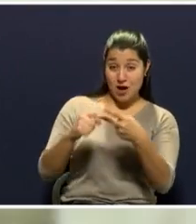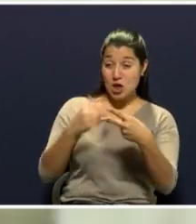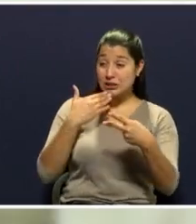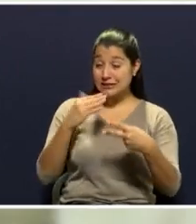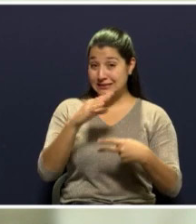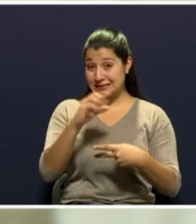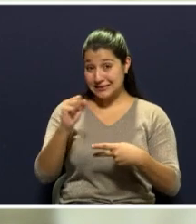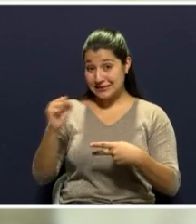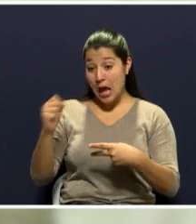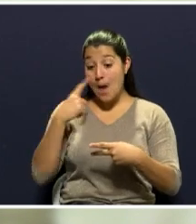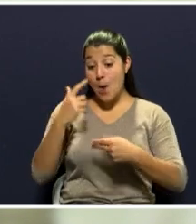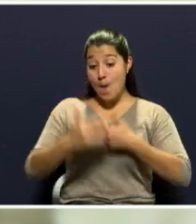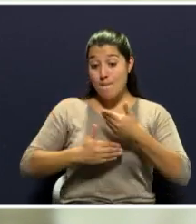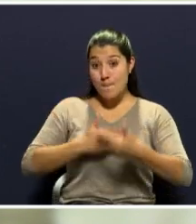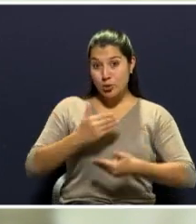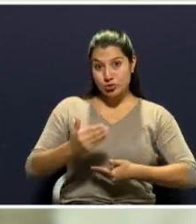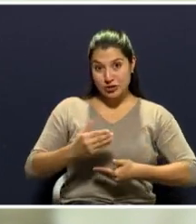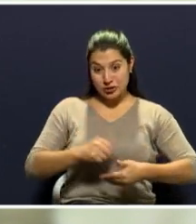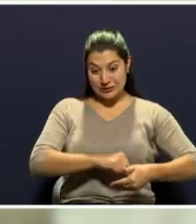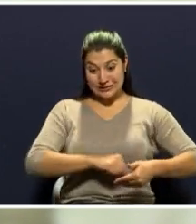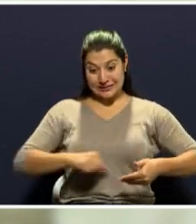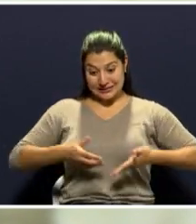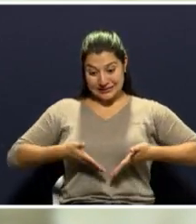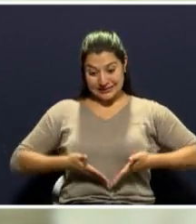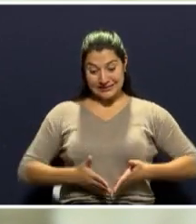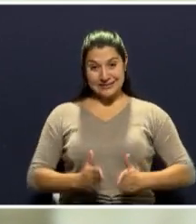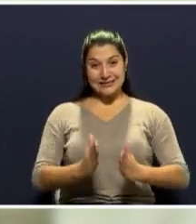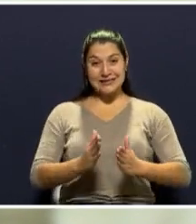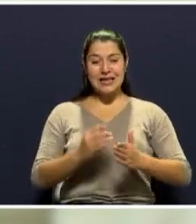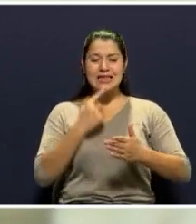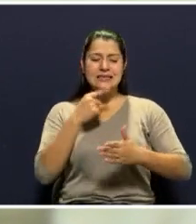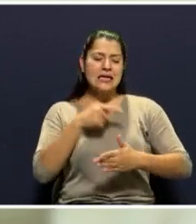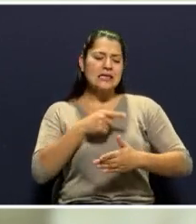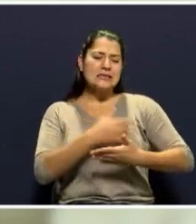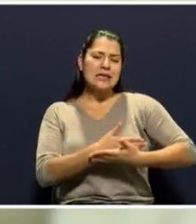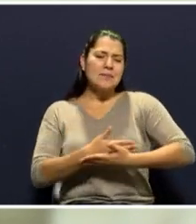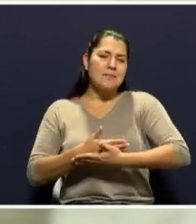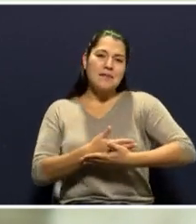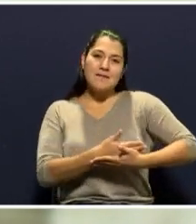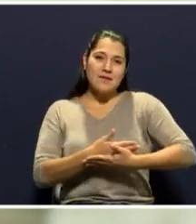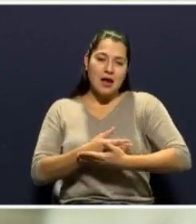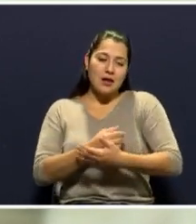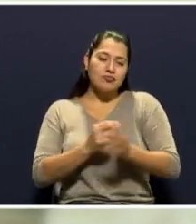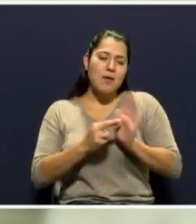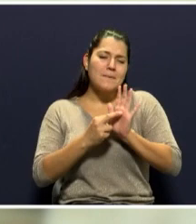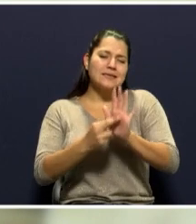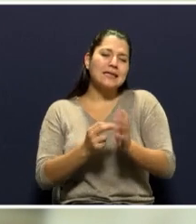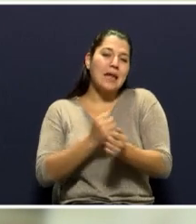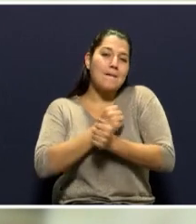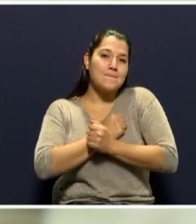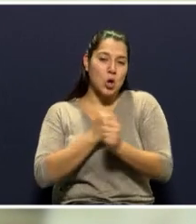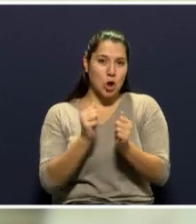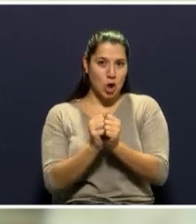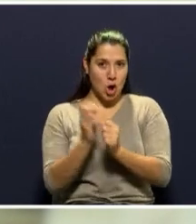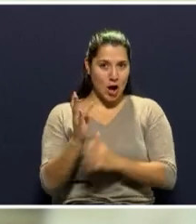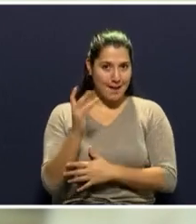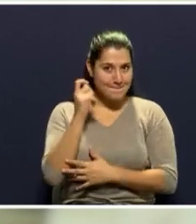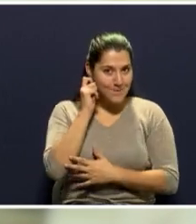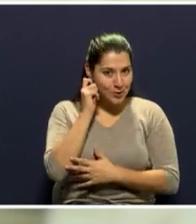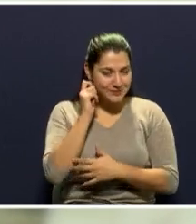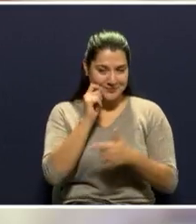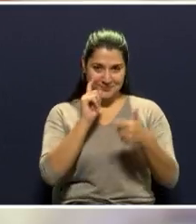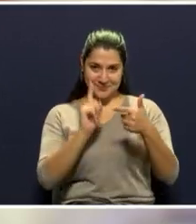el parto y expresó que la pequeña es el fruto del amor con su esposa. Asimismo, este